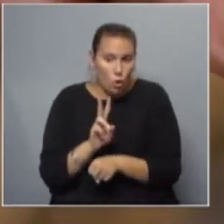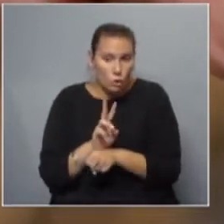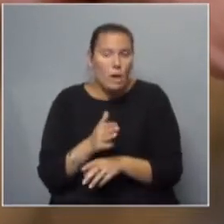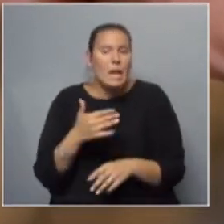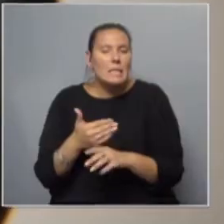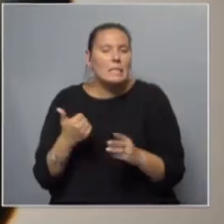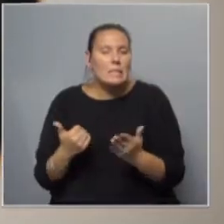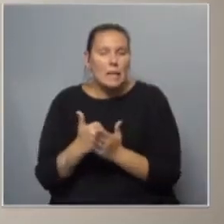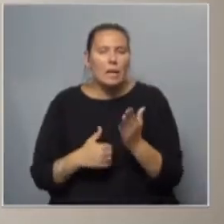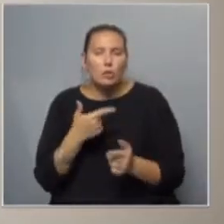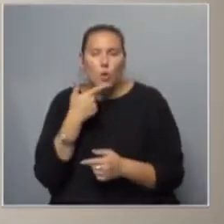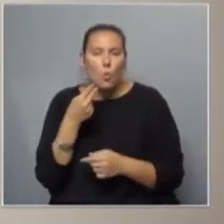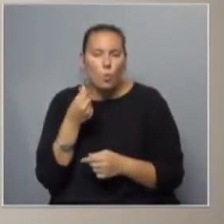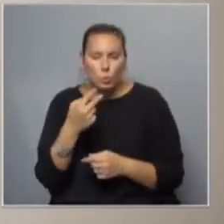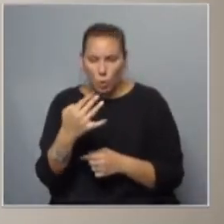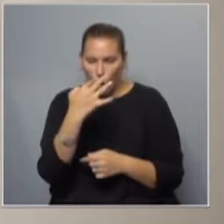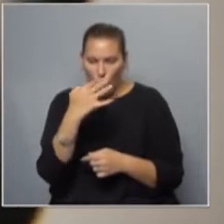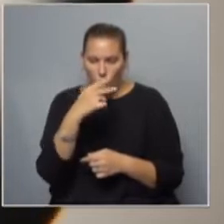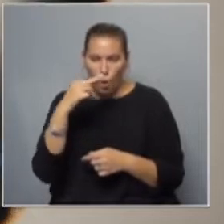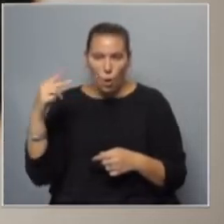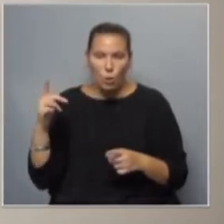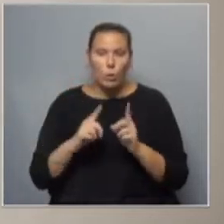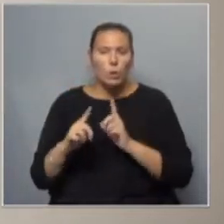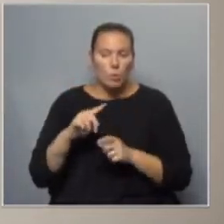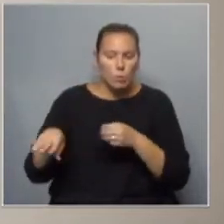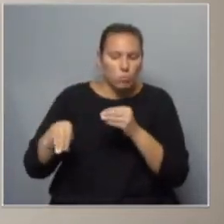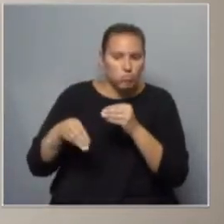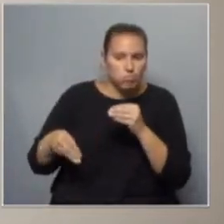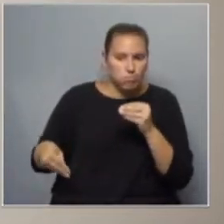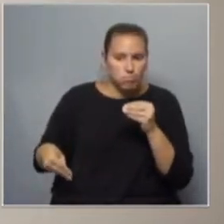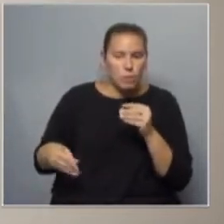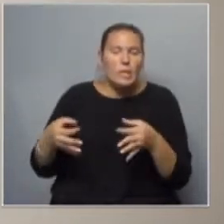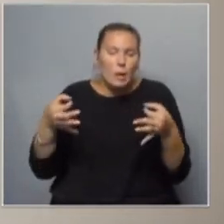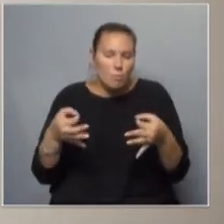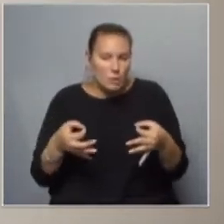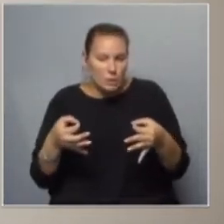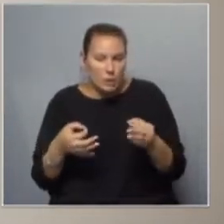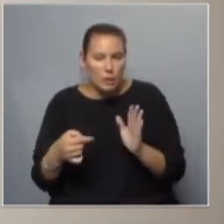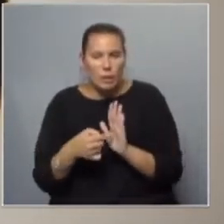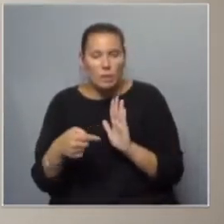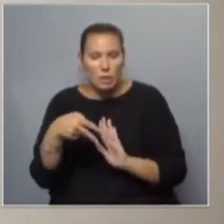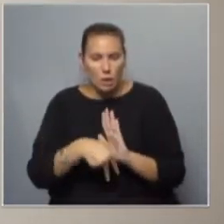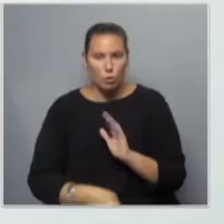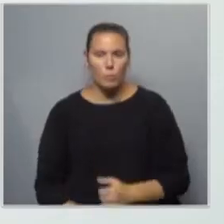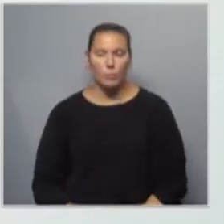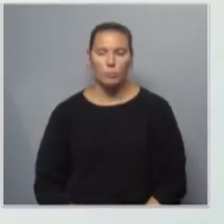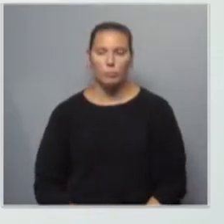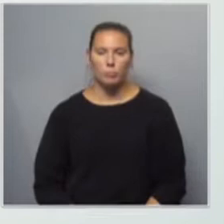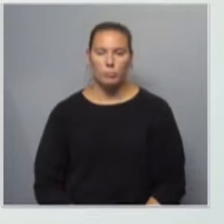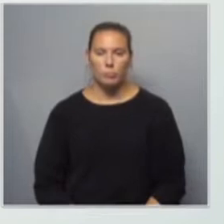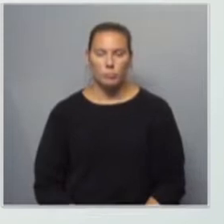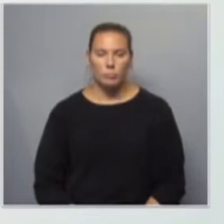y olor, y varios de los parámetros complementarios y adicionales que establece la norma.